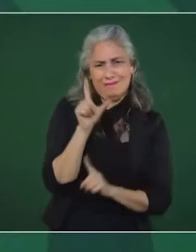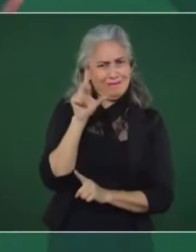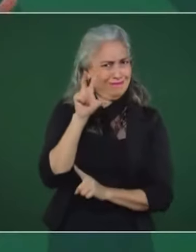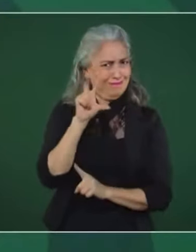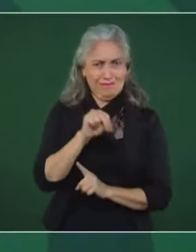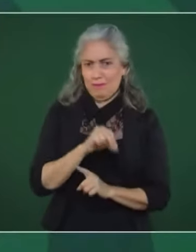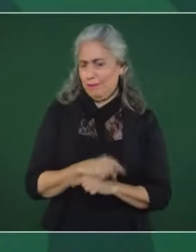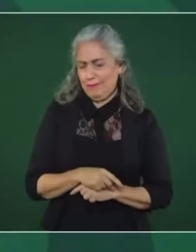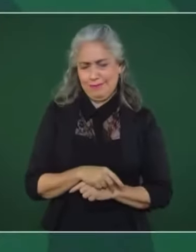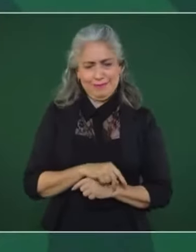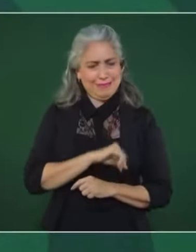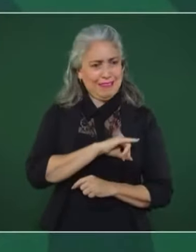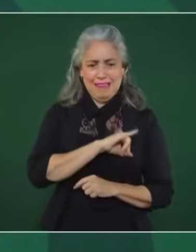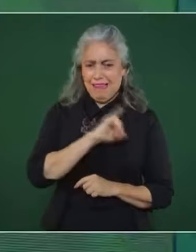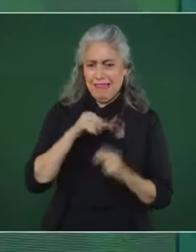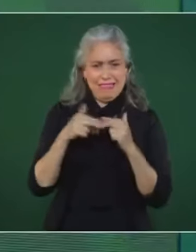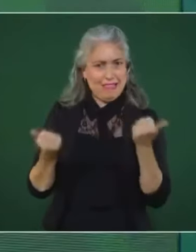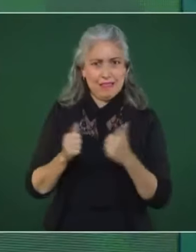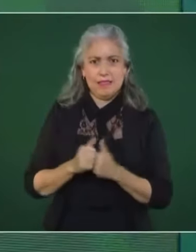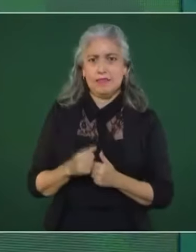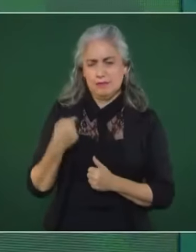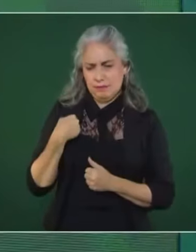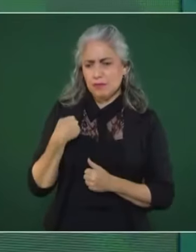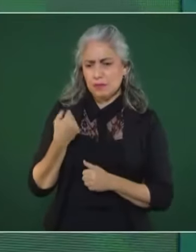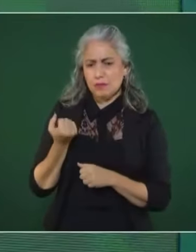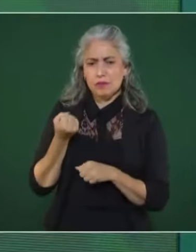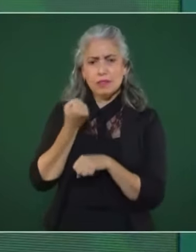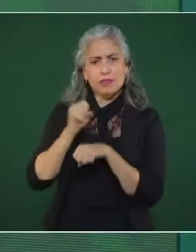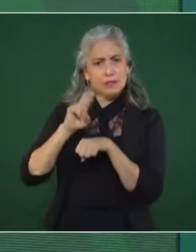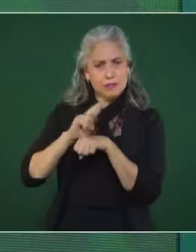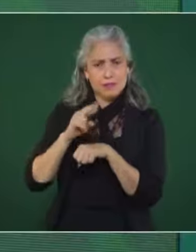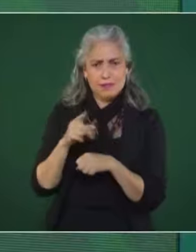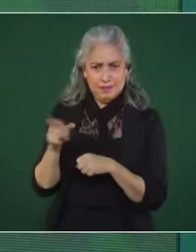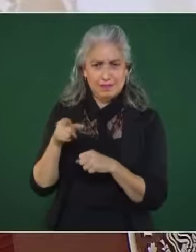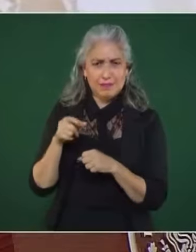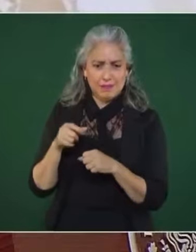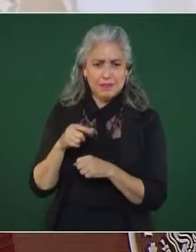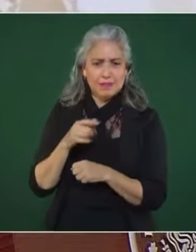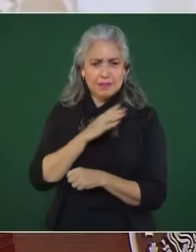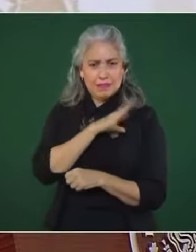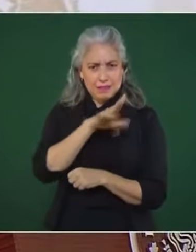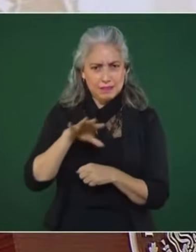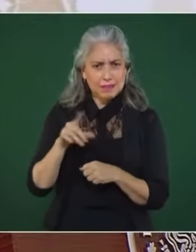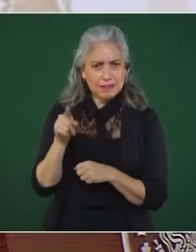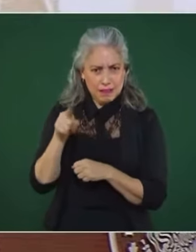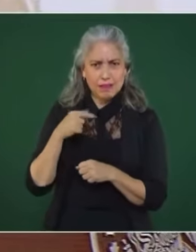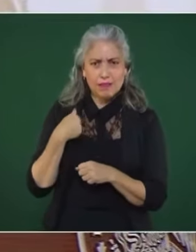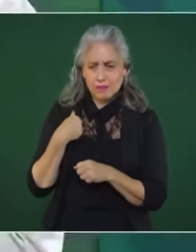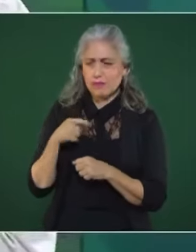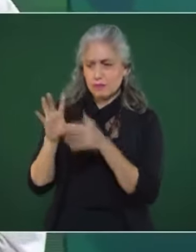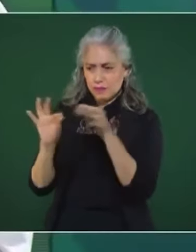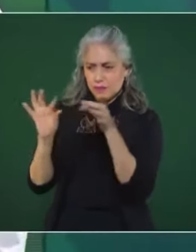Yo le he dado instrucciones al general secretario de que en este caso, primero, toda la